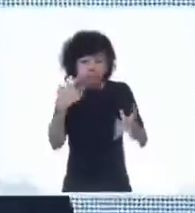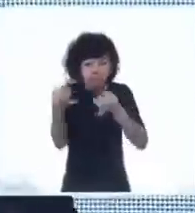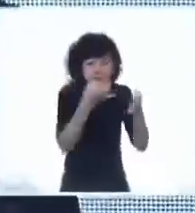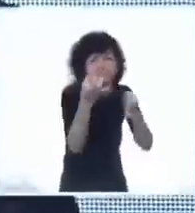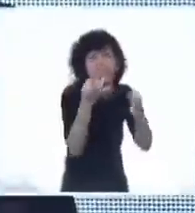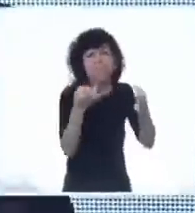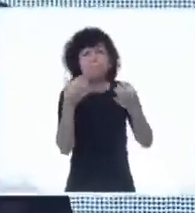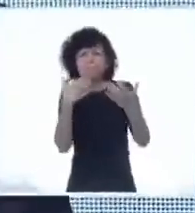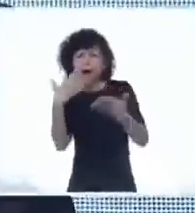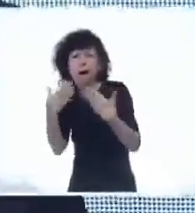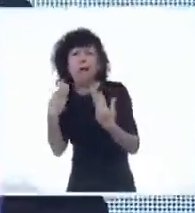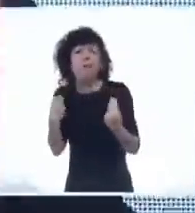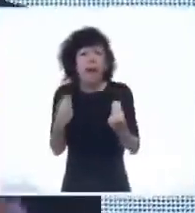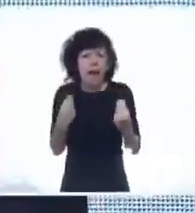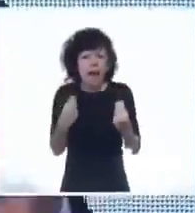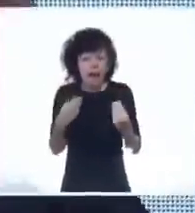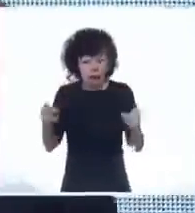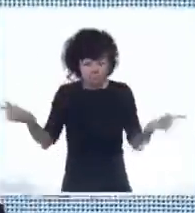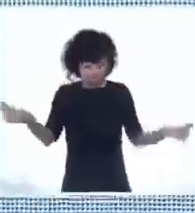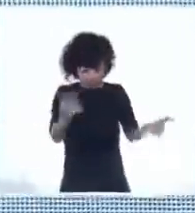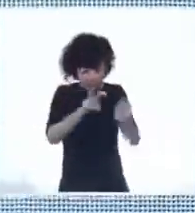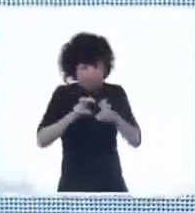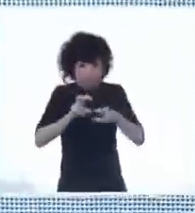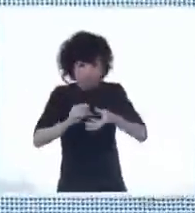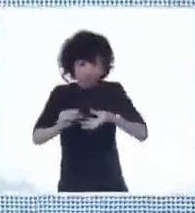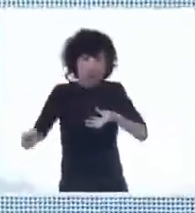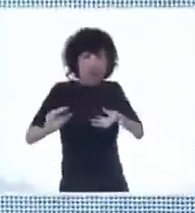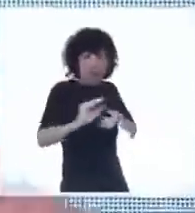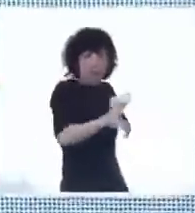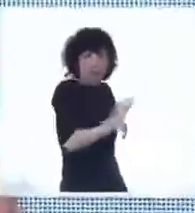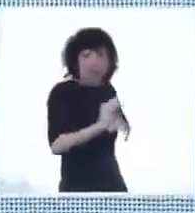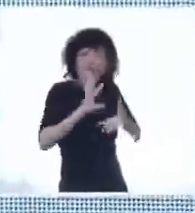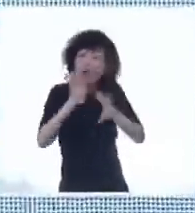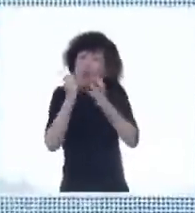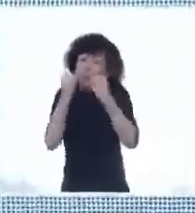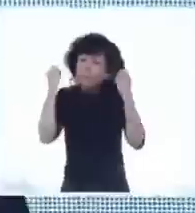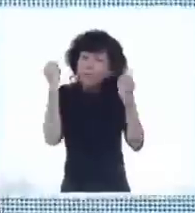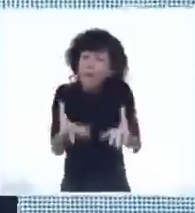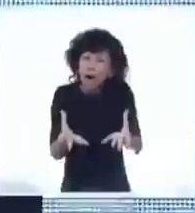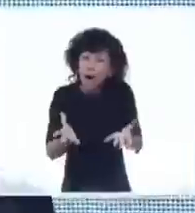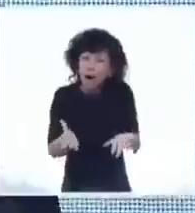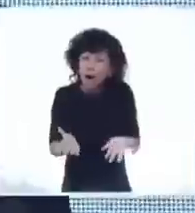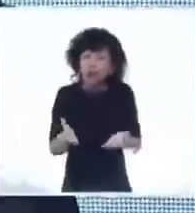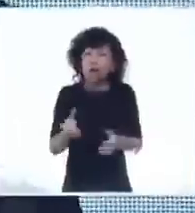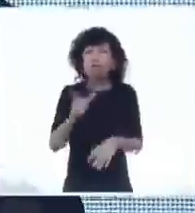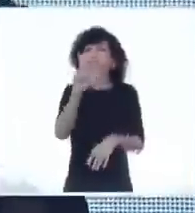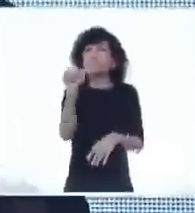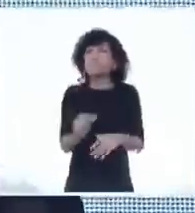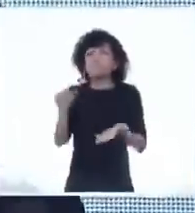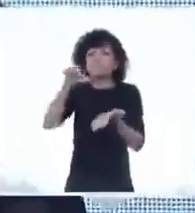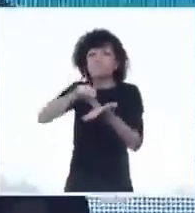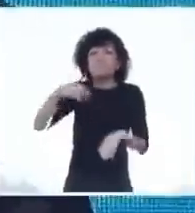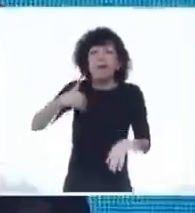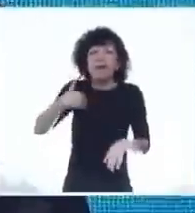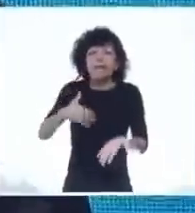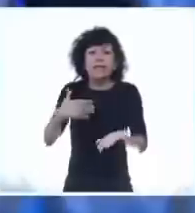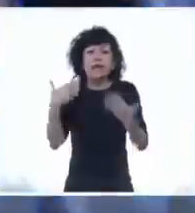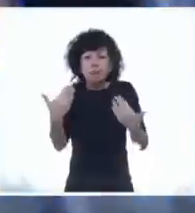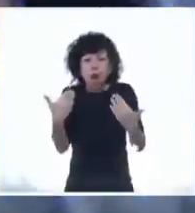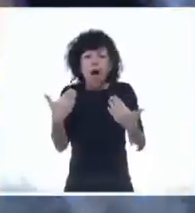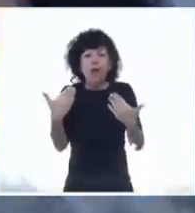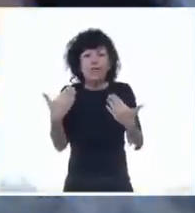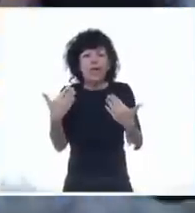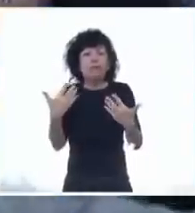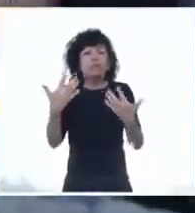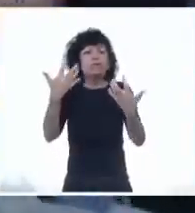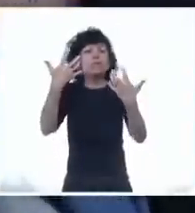distribución del ingreso, una patria que construye un régimen simplificado y progresivo en el sistema